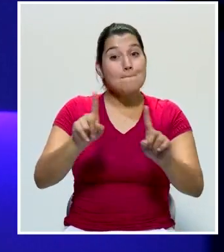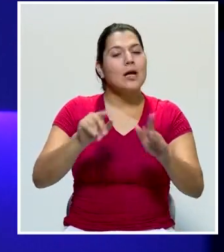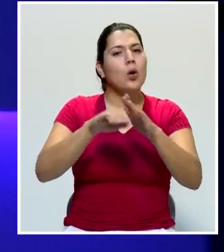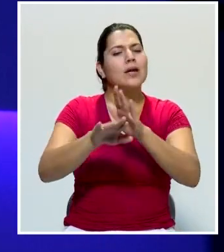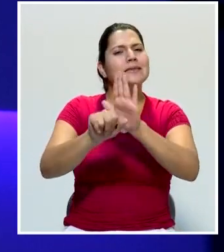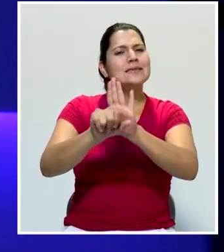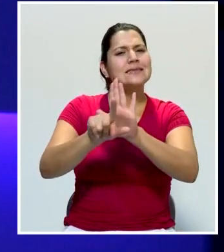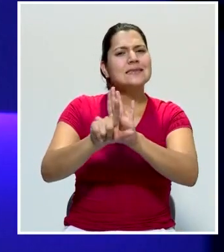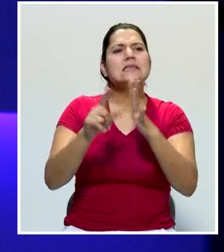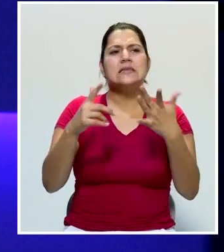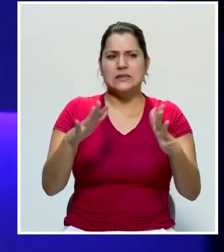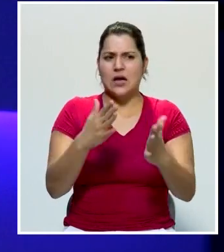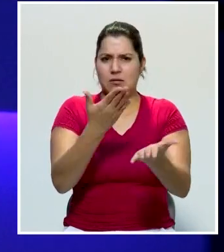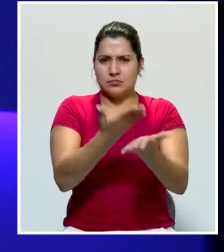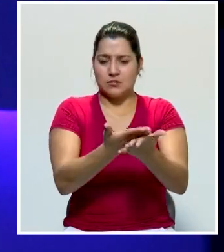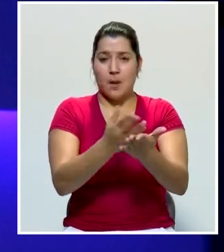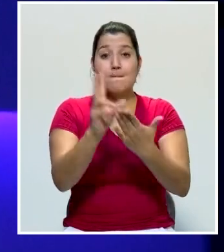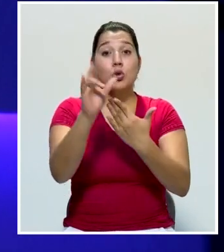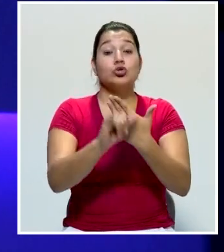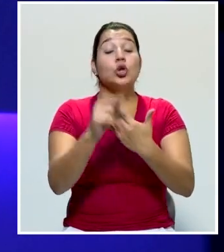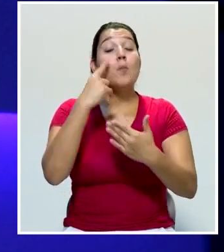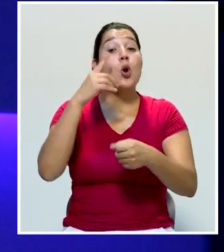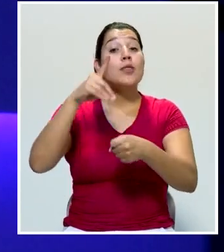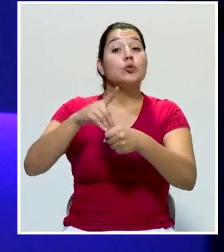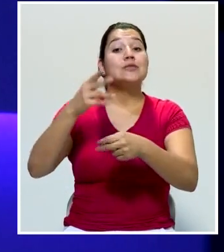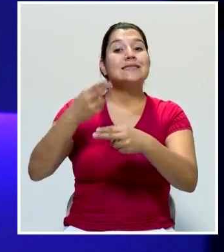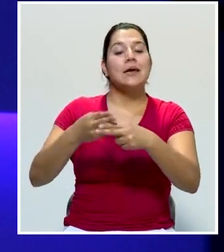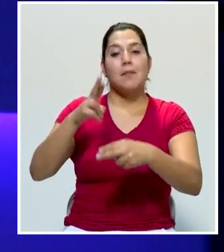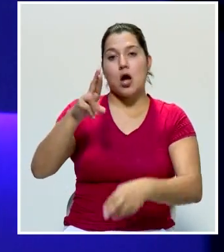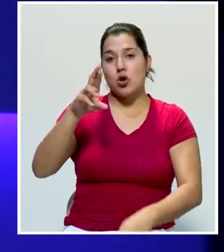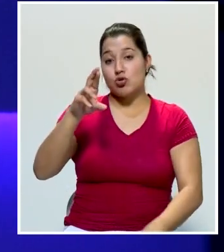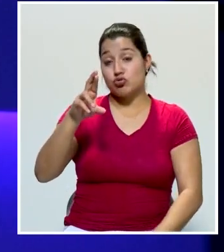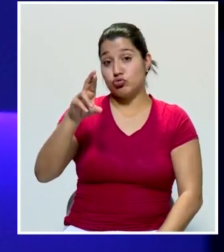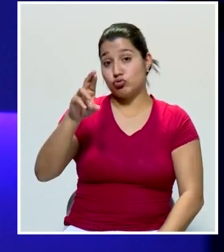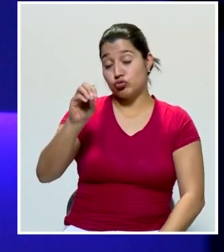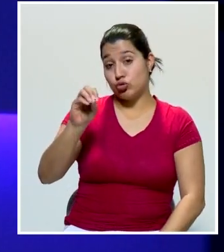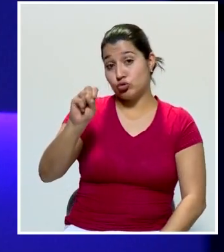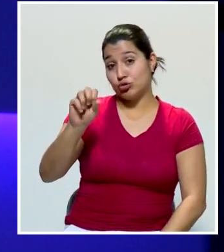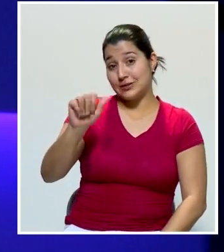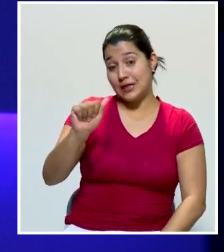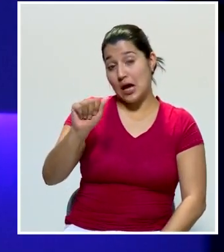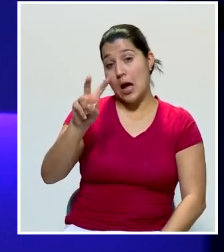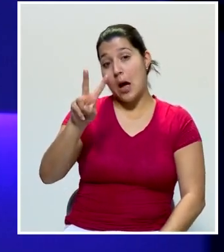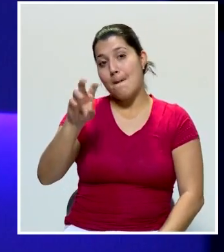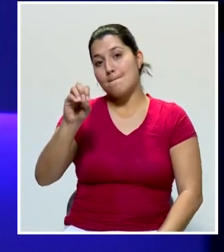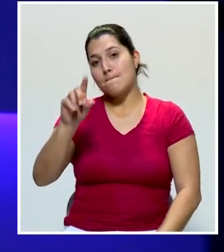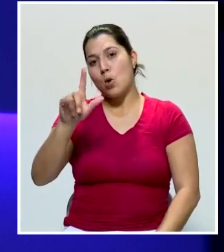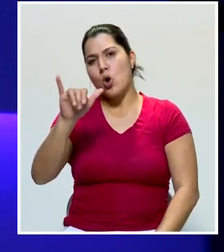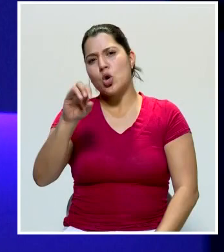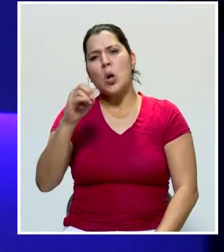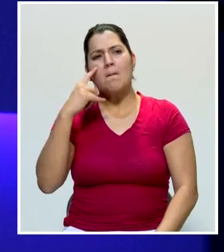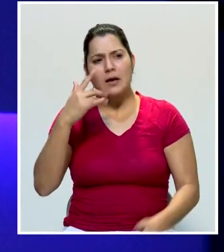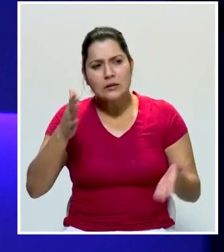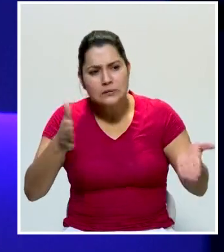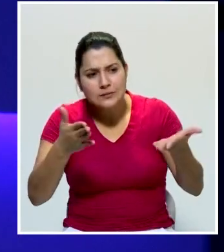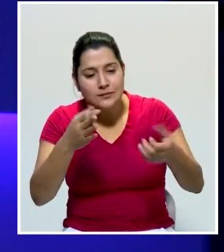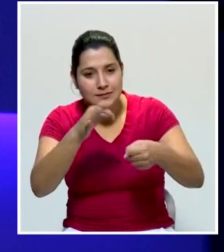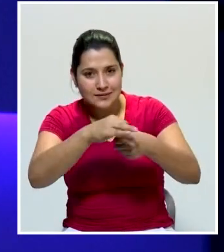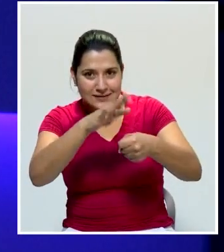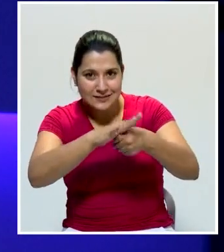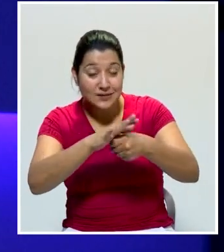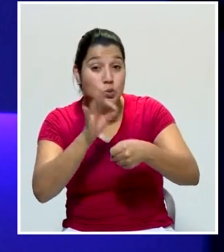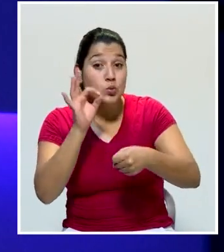proyecto de la diputada Zoila Rosa Bolio para legalizar el cultivo de la cannabis en su forma